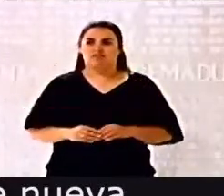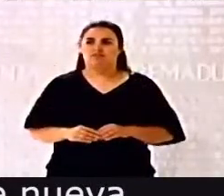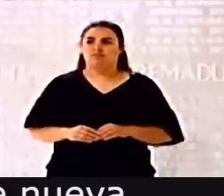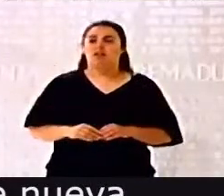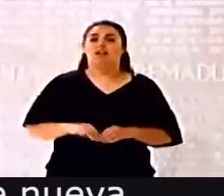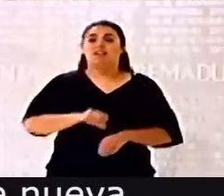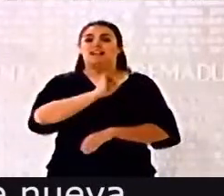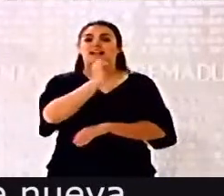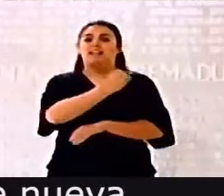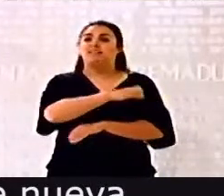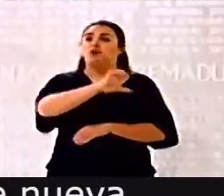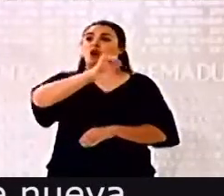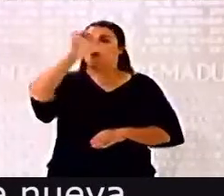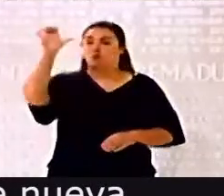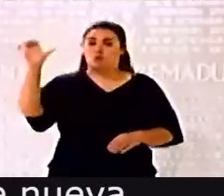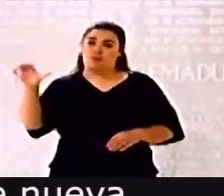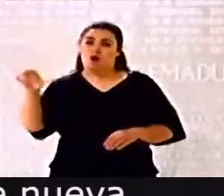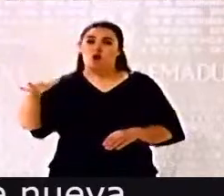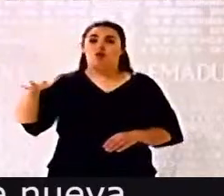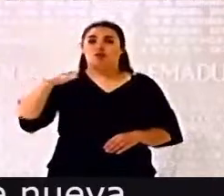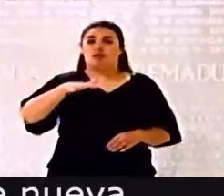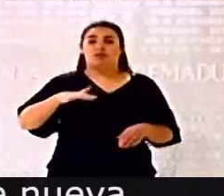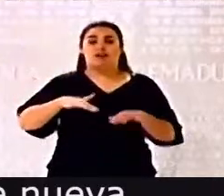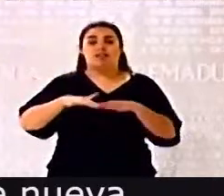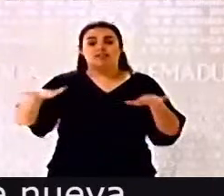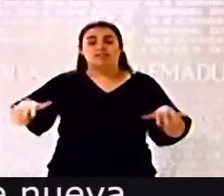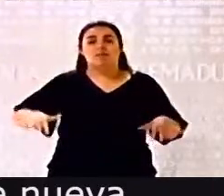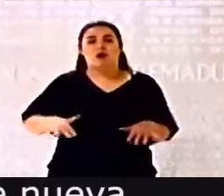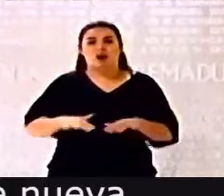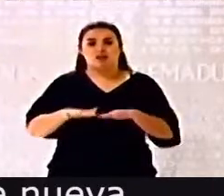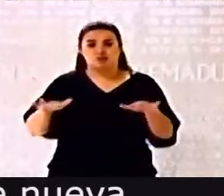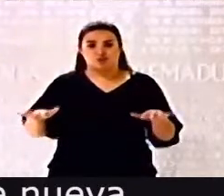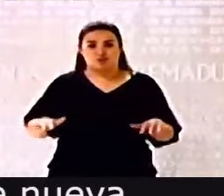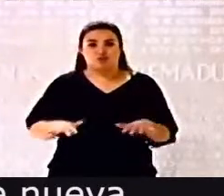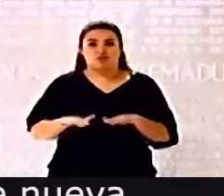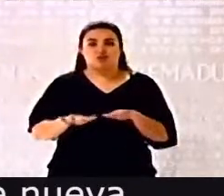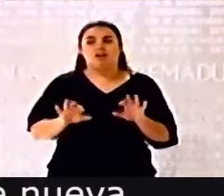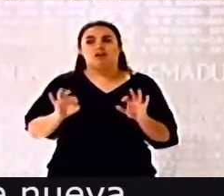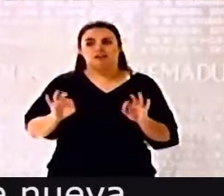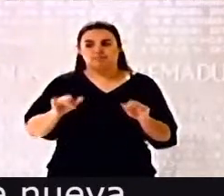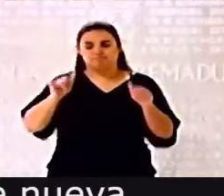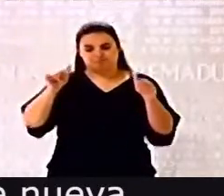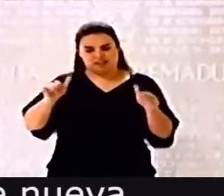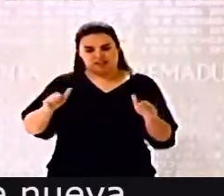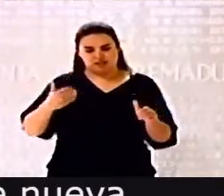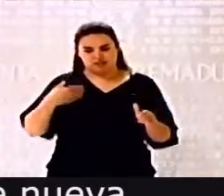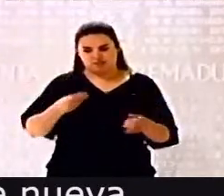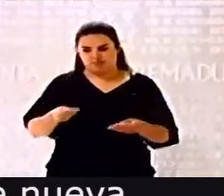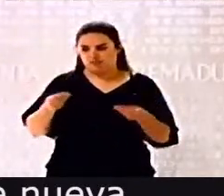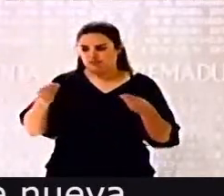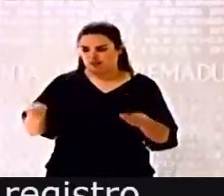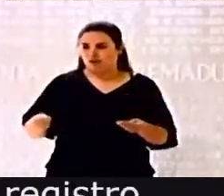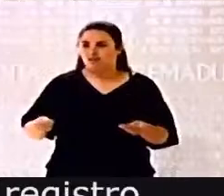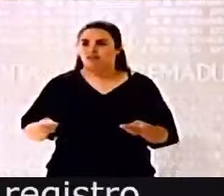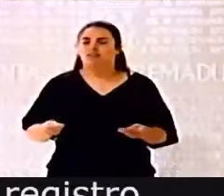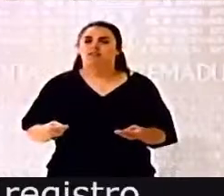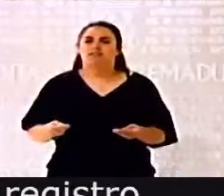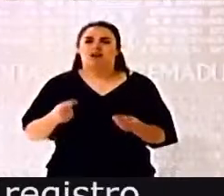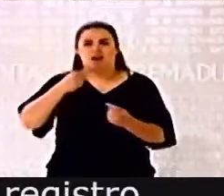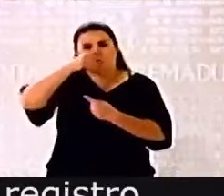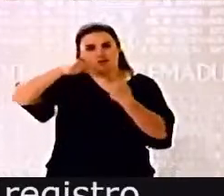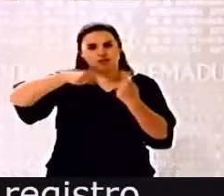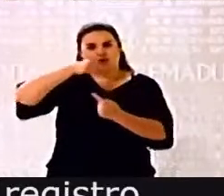en el Registro Europeo de Zonas de Baño, que han acreditado con varios